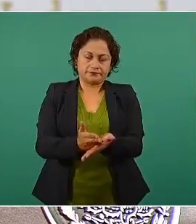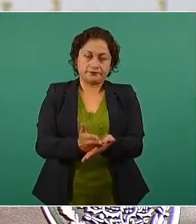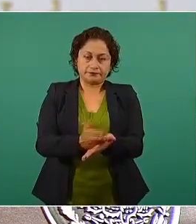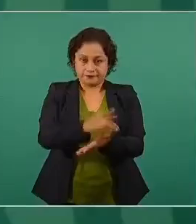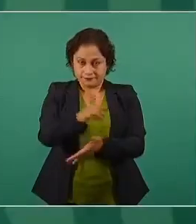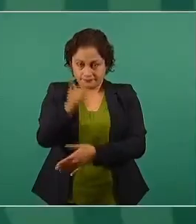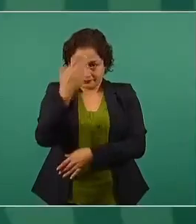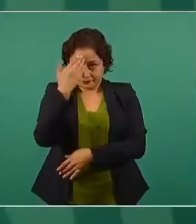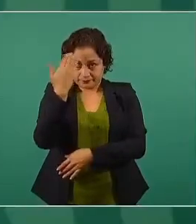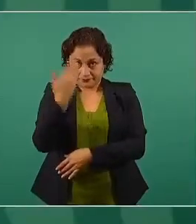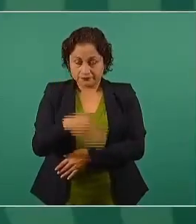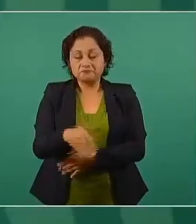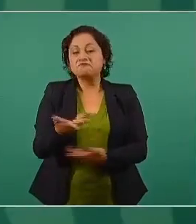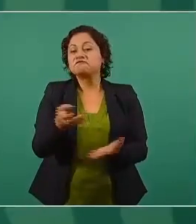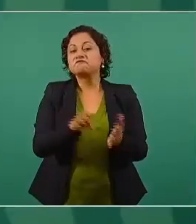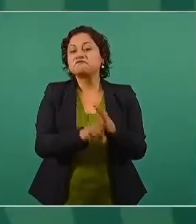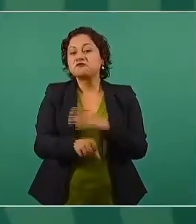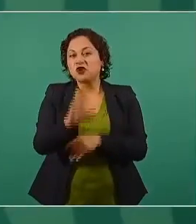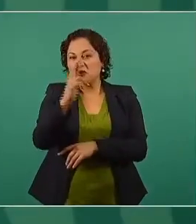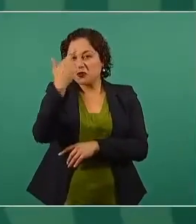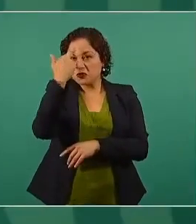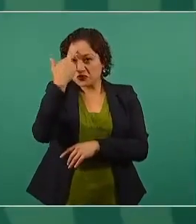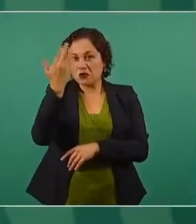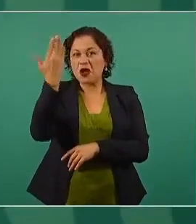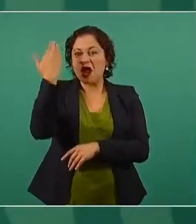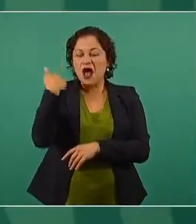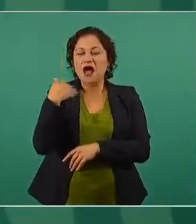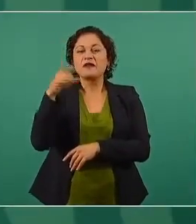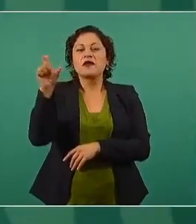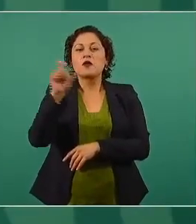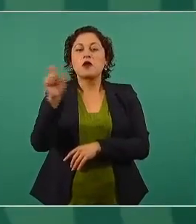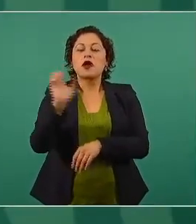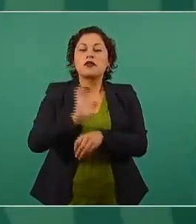Acuérdense nada más del caso de Rápido y Furioso,